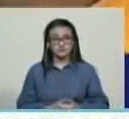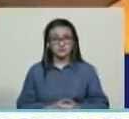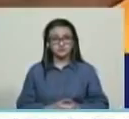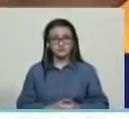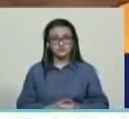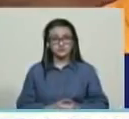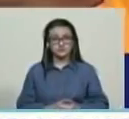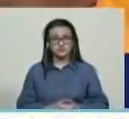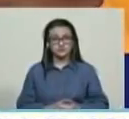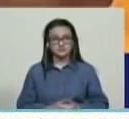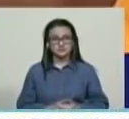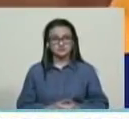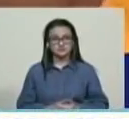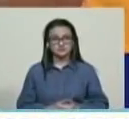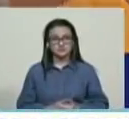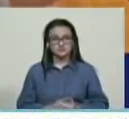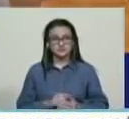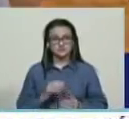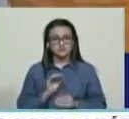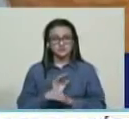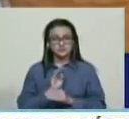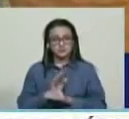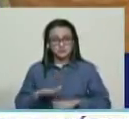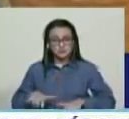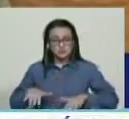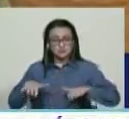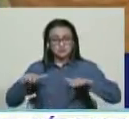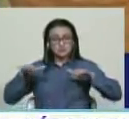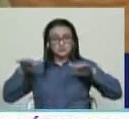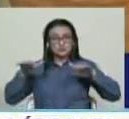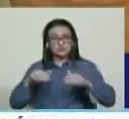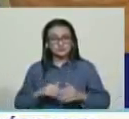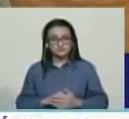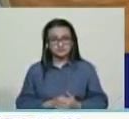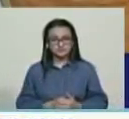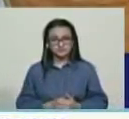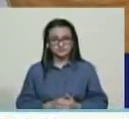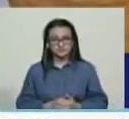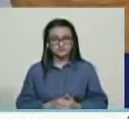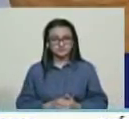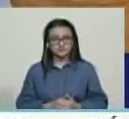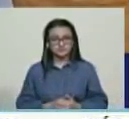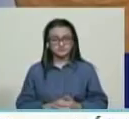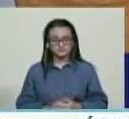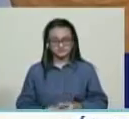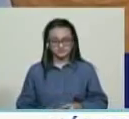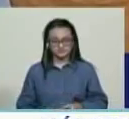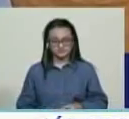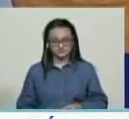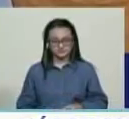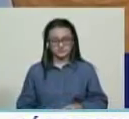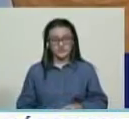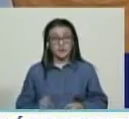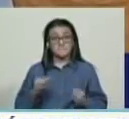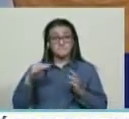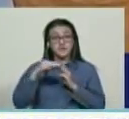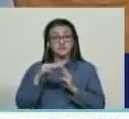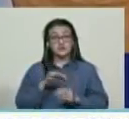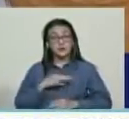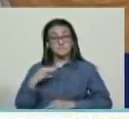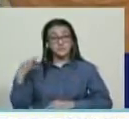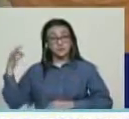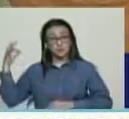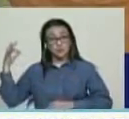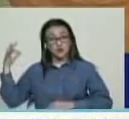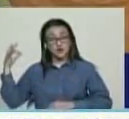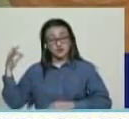y se crió quizás en un ambiente donde las metas espirituales